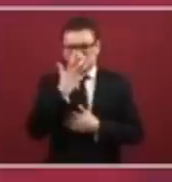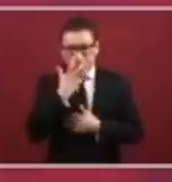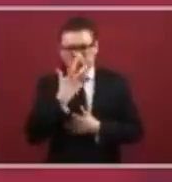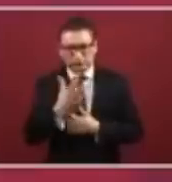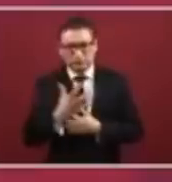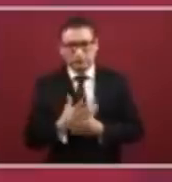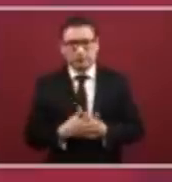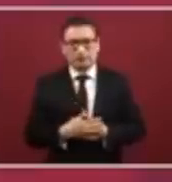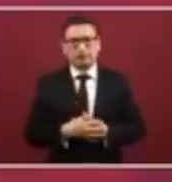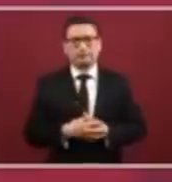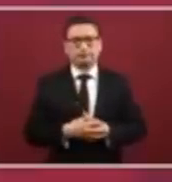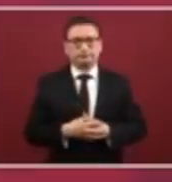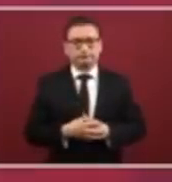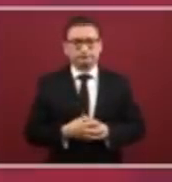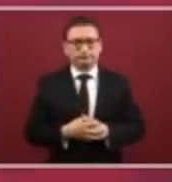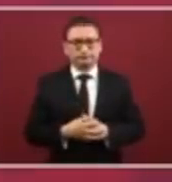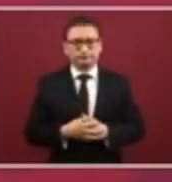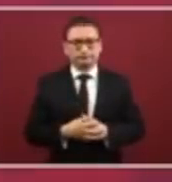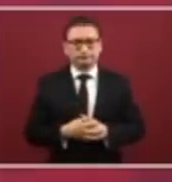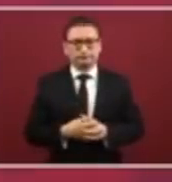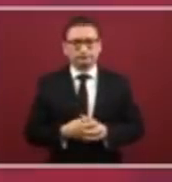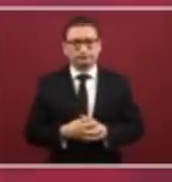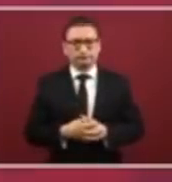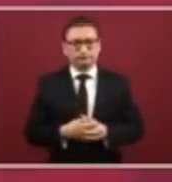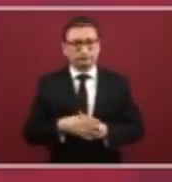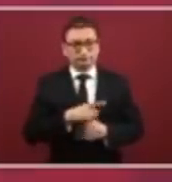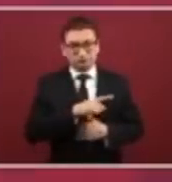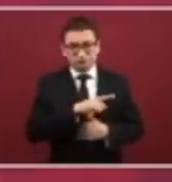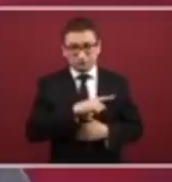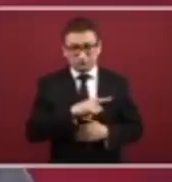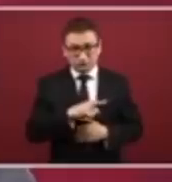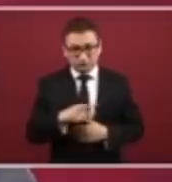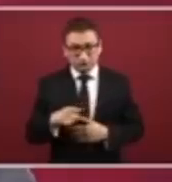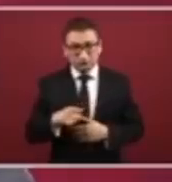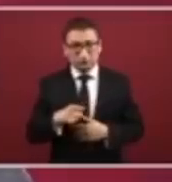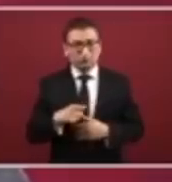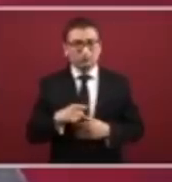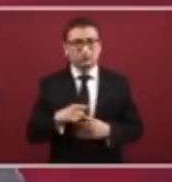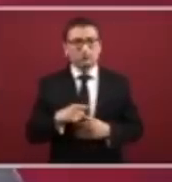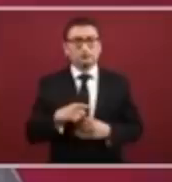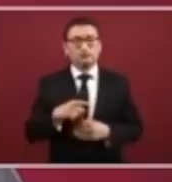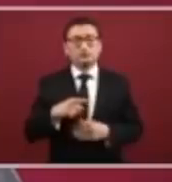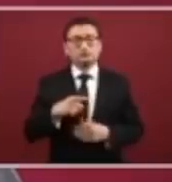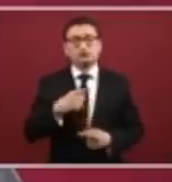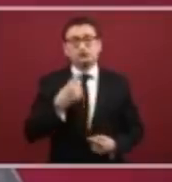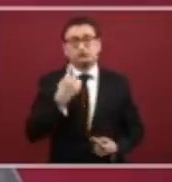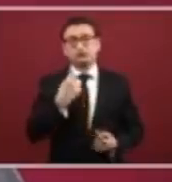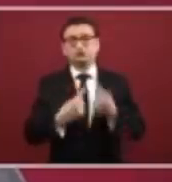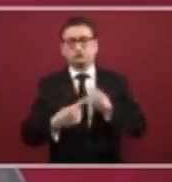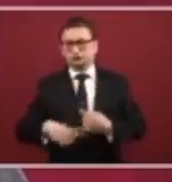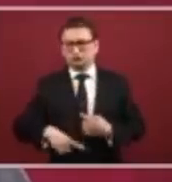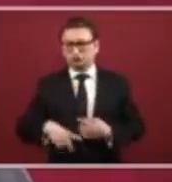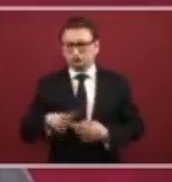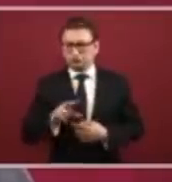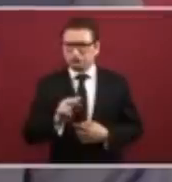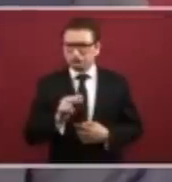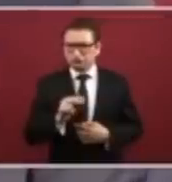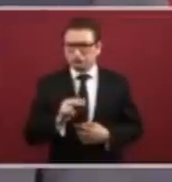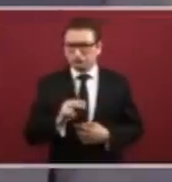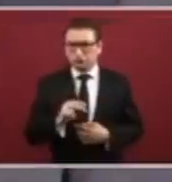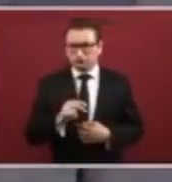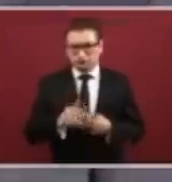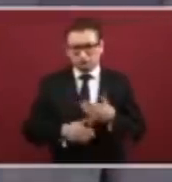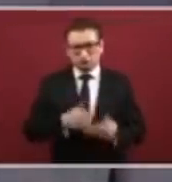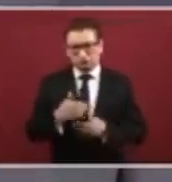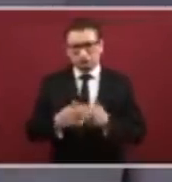tienen la intención de perjudicar al gobierno, pues van a